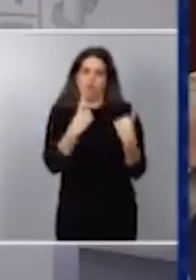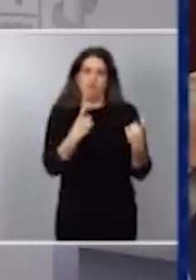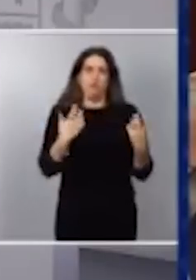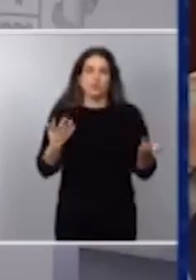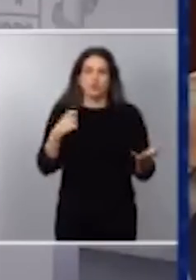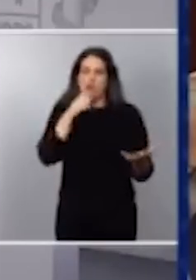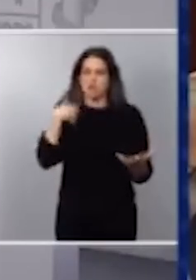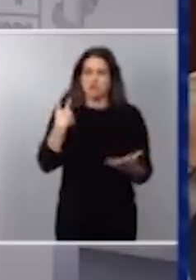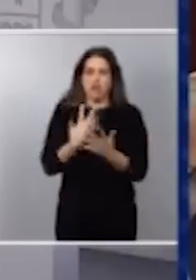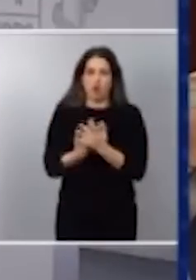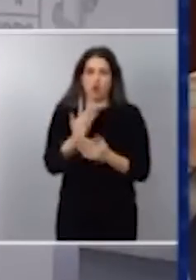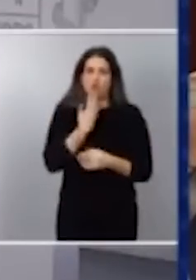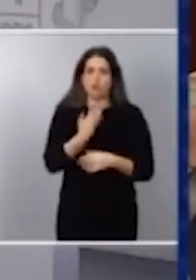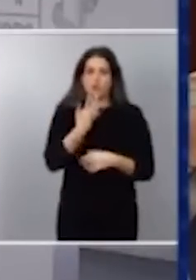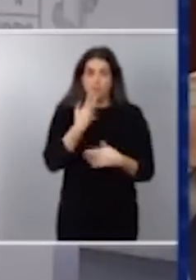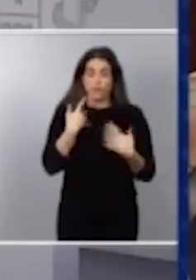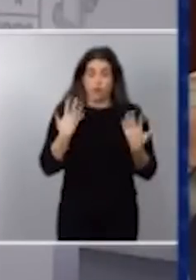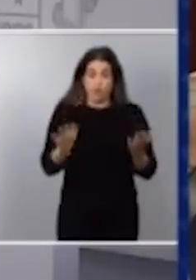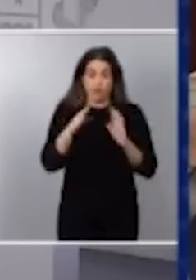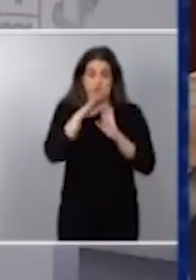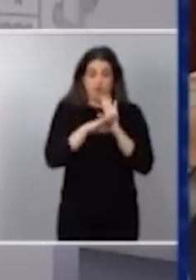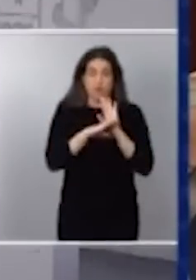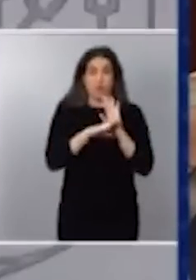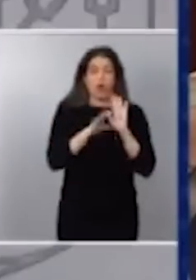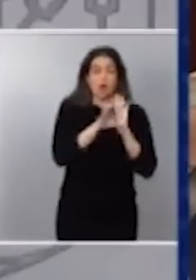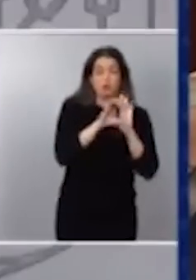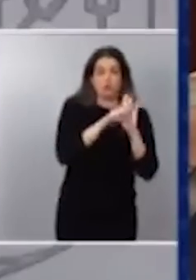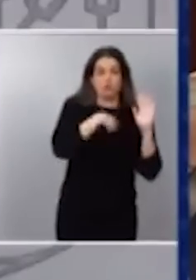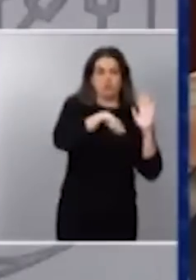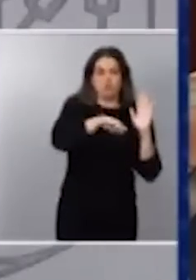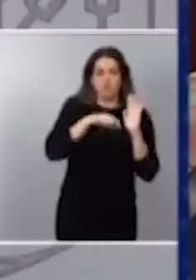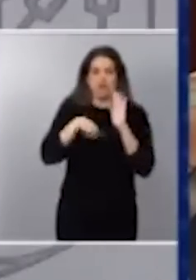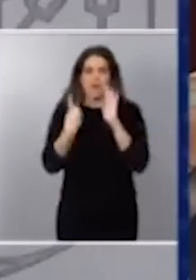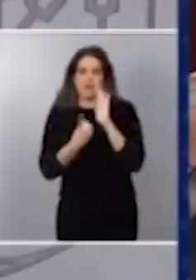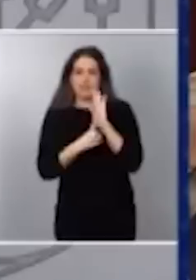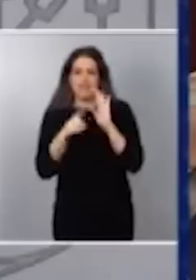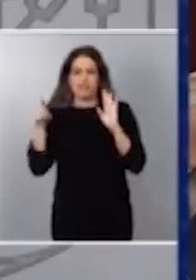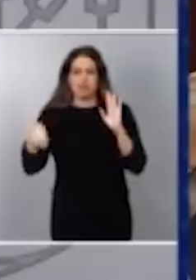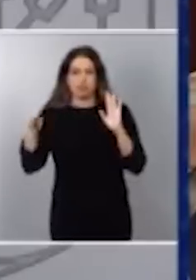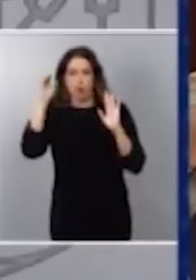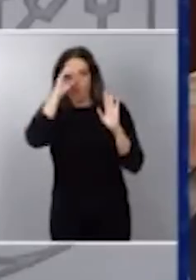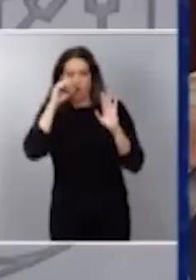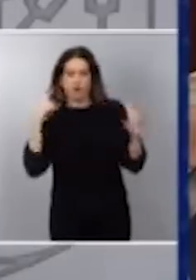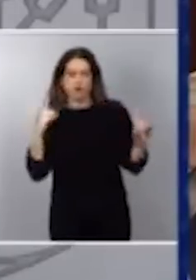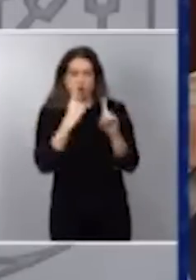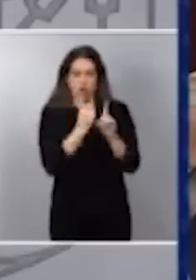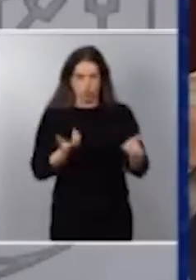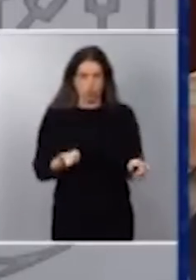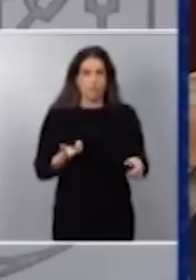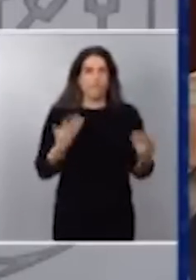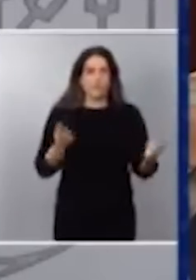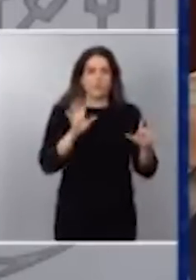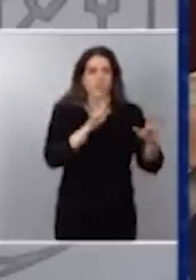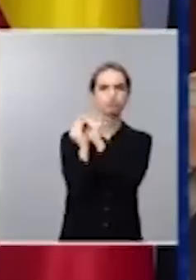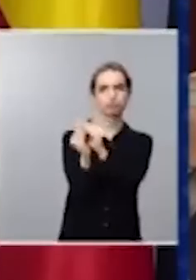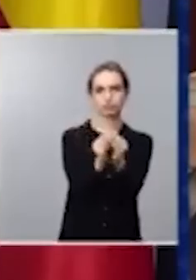si aplicamos esa doctrina la ley del aborto libre de aborto por plazos Pues sería